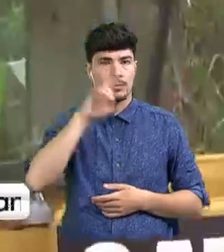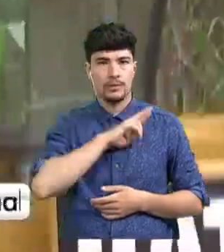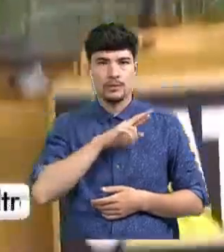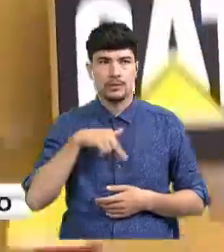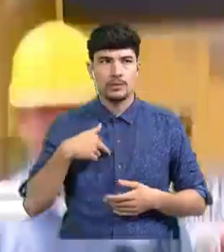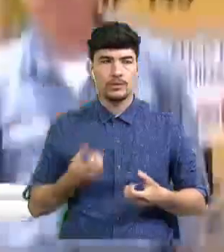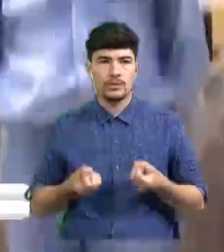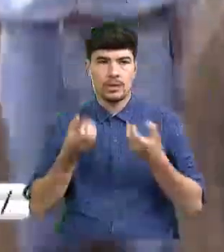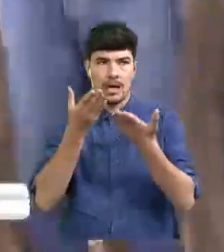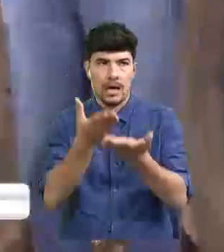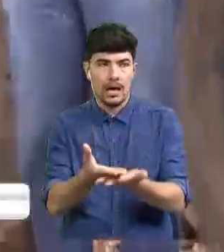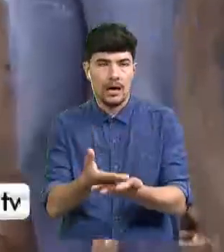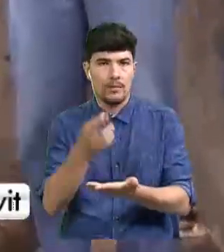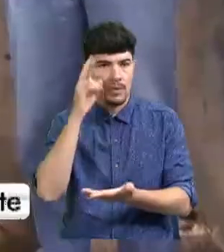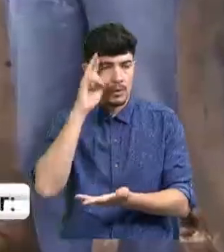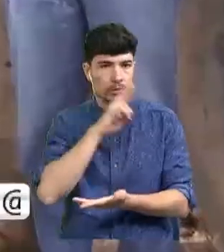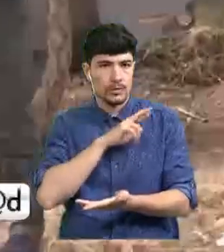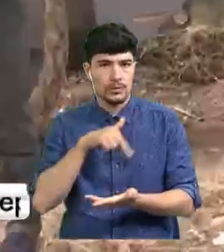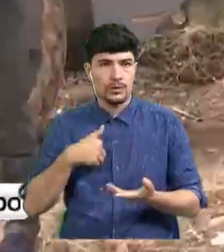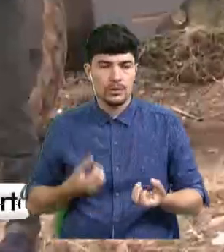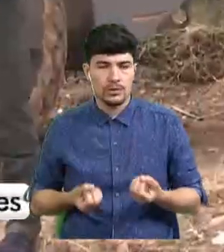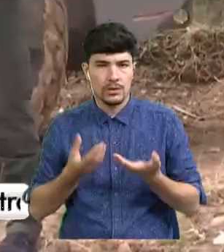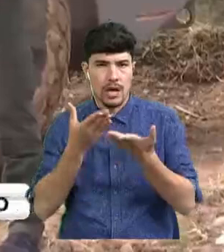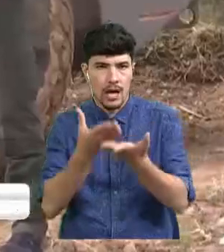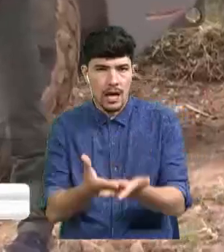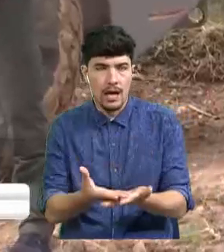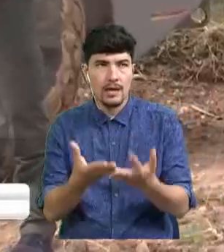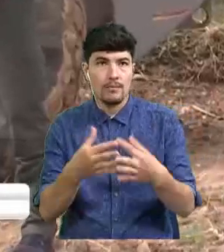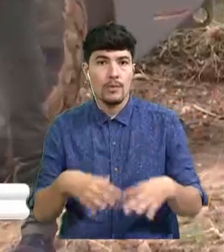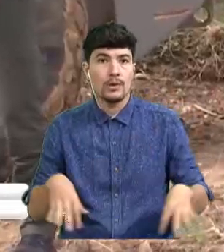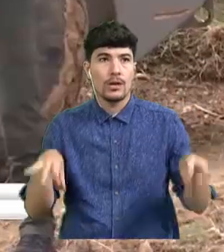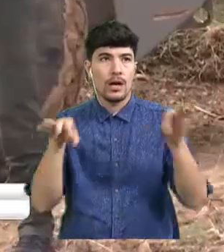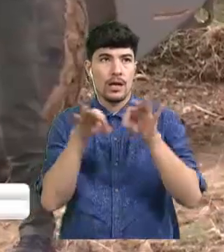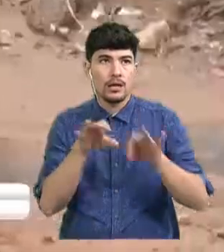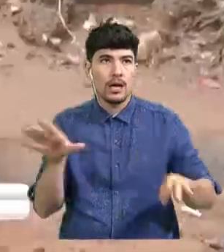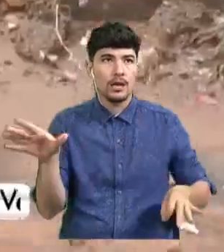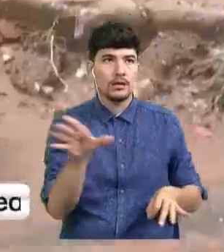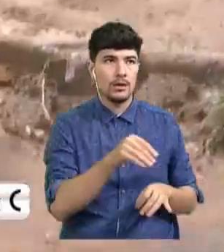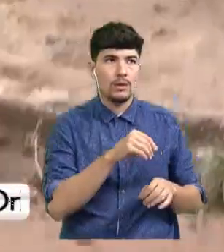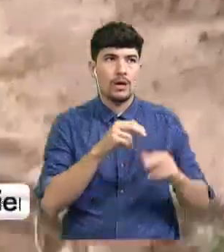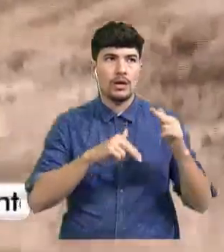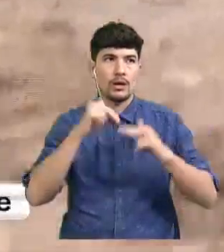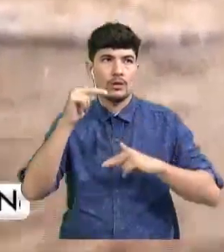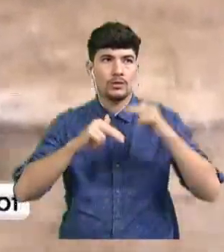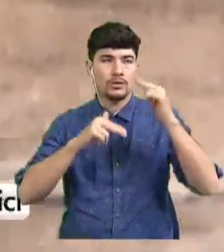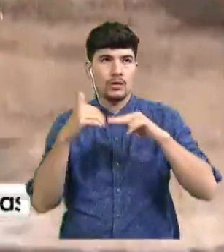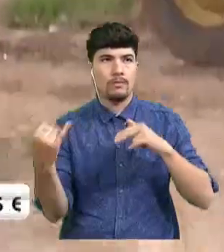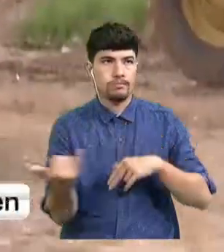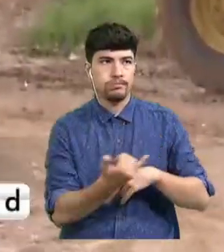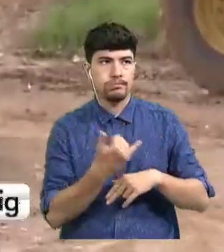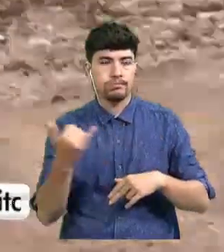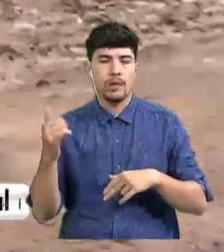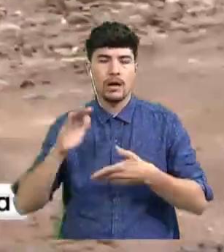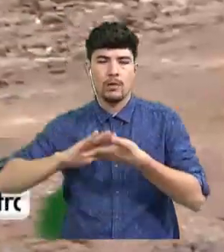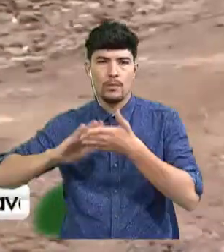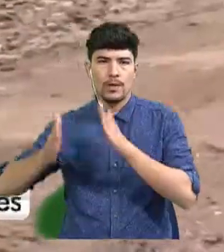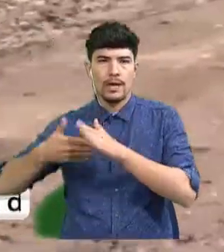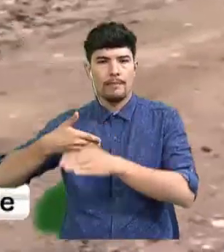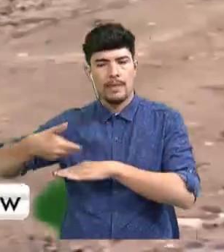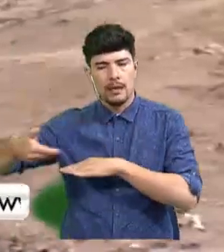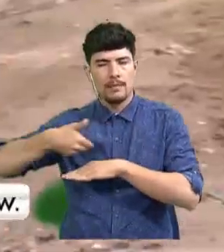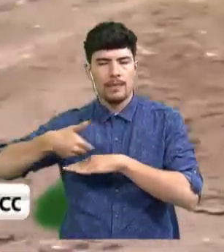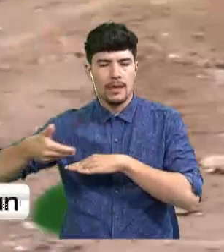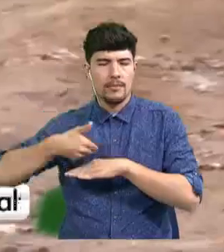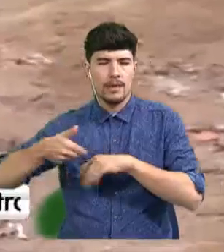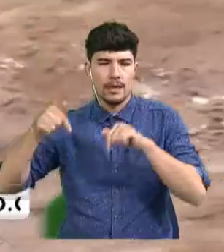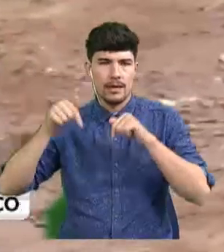dándole prioridad a todas las obras que la comunidad ha venido